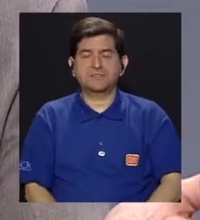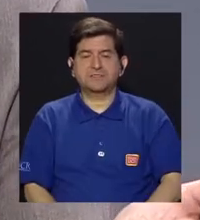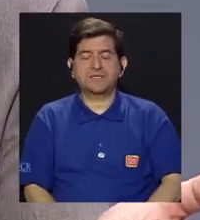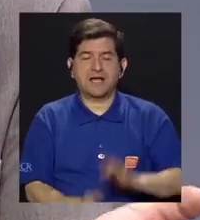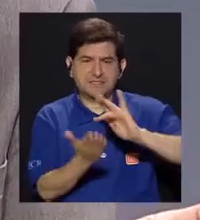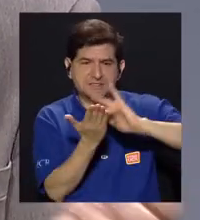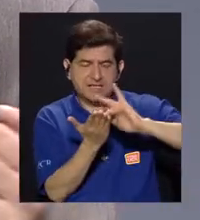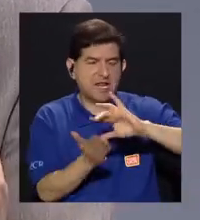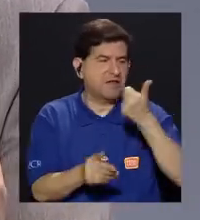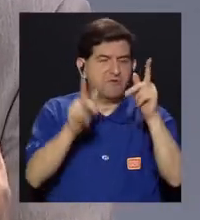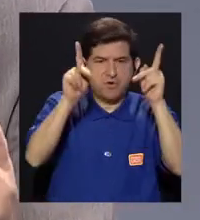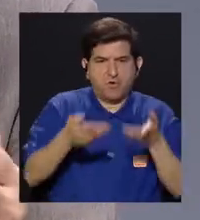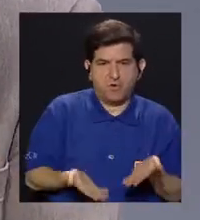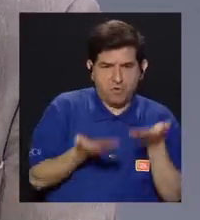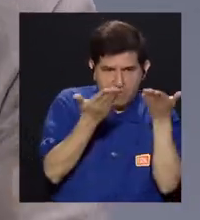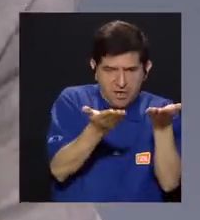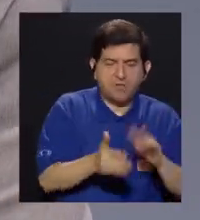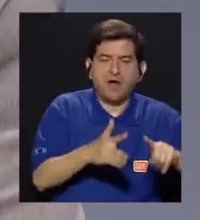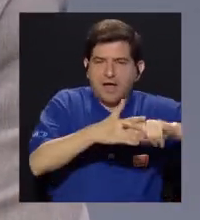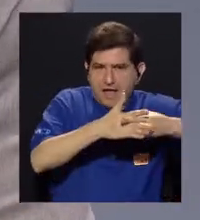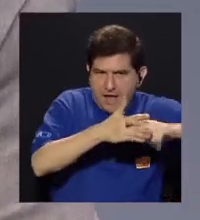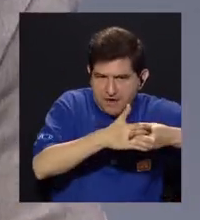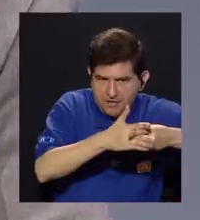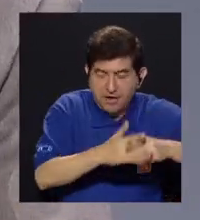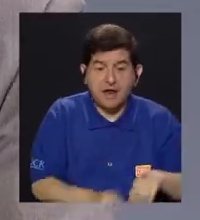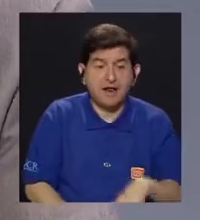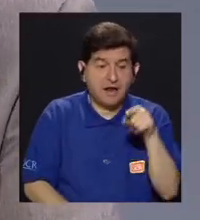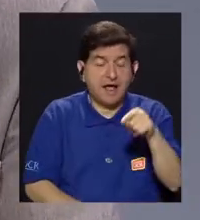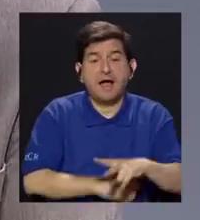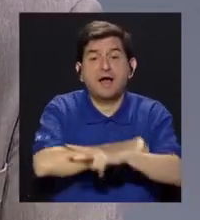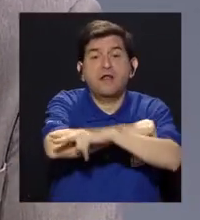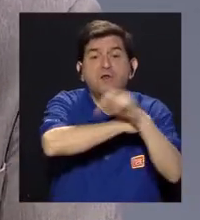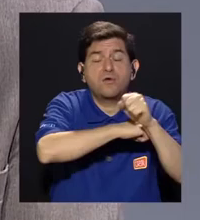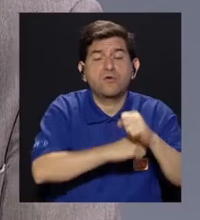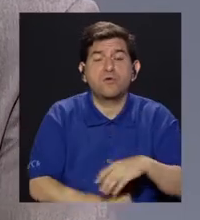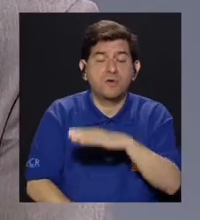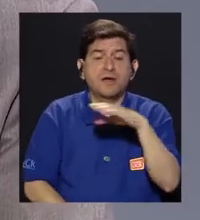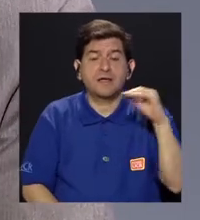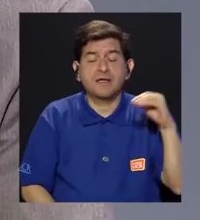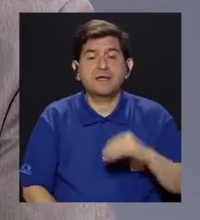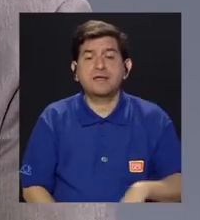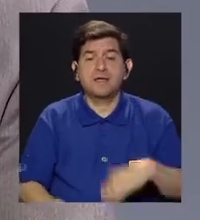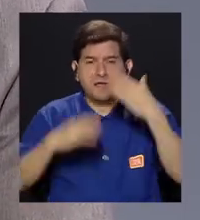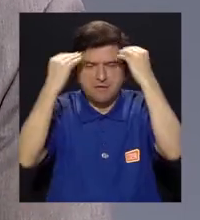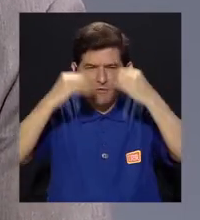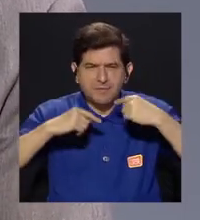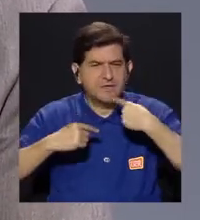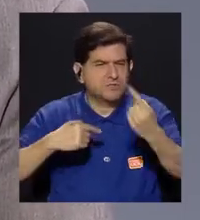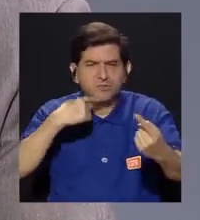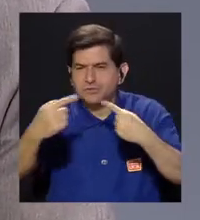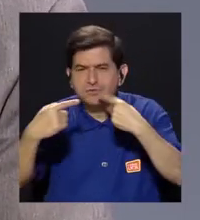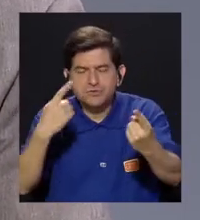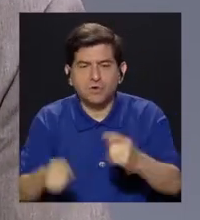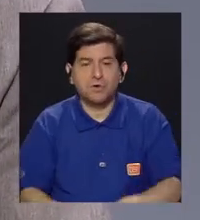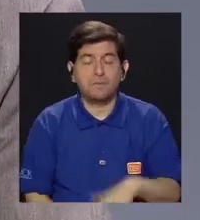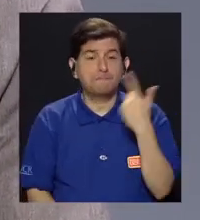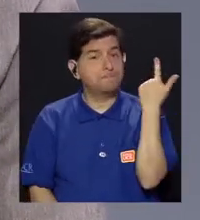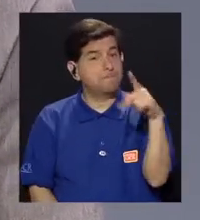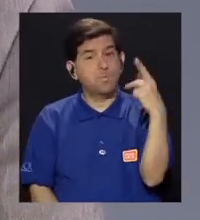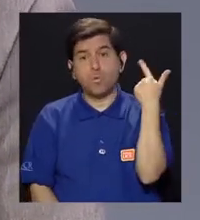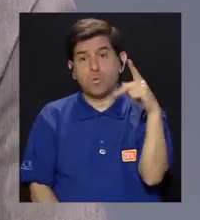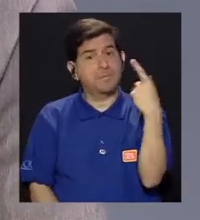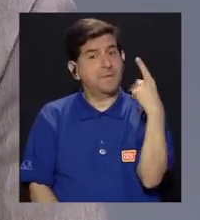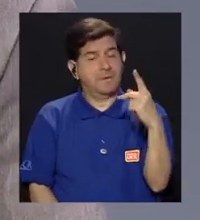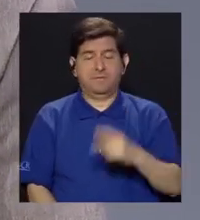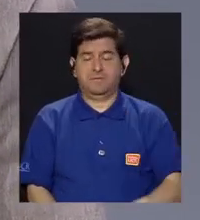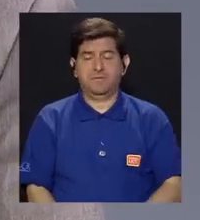su teléfono a un tercero o que lo lleve a la reparación se lo roben y lo difundan entonces es una práctica de alto